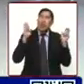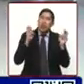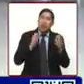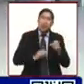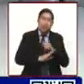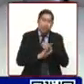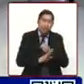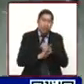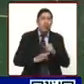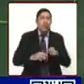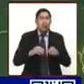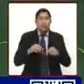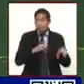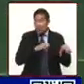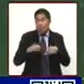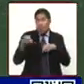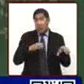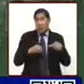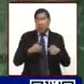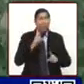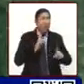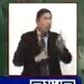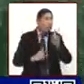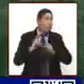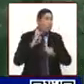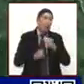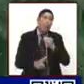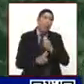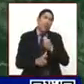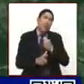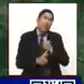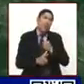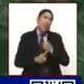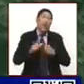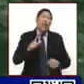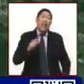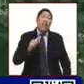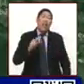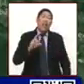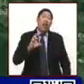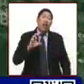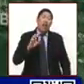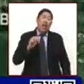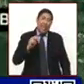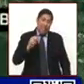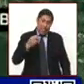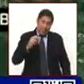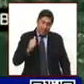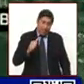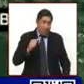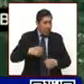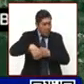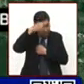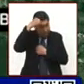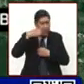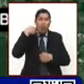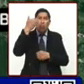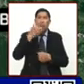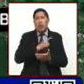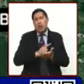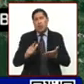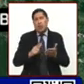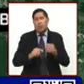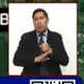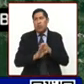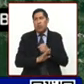de seguridad y de las posiciones que están adoptando algunos dirigentes. La UCAEÑE será el epicentro político del MAS la próxima semana y el tema